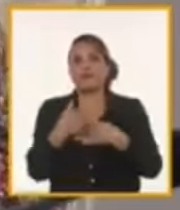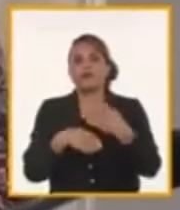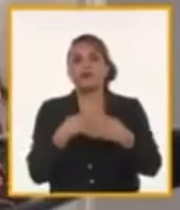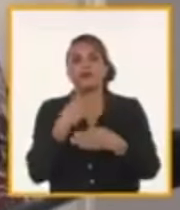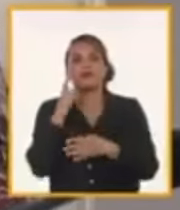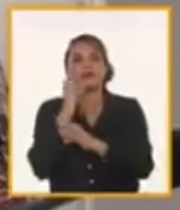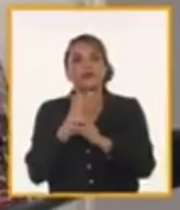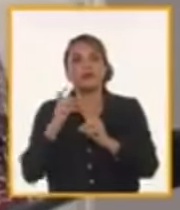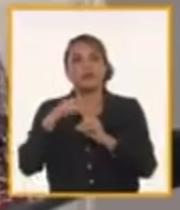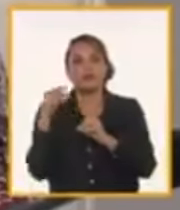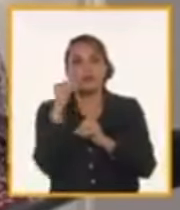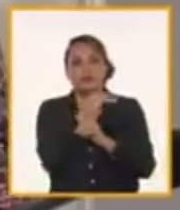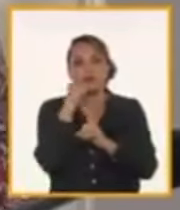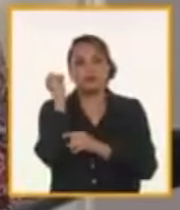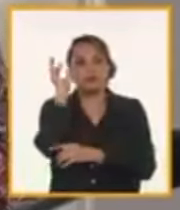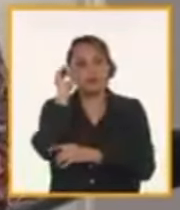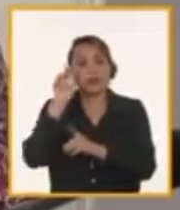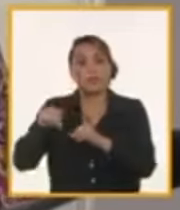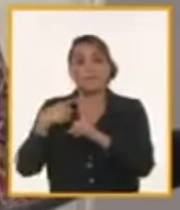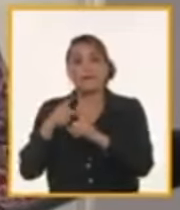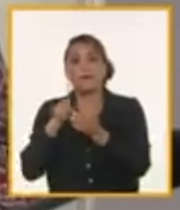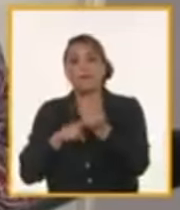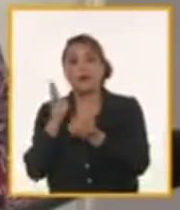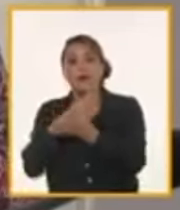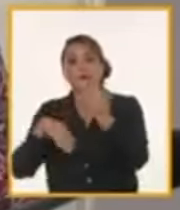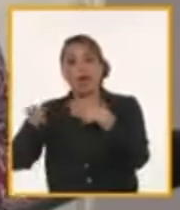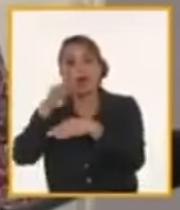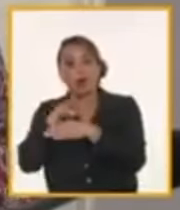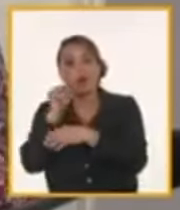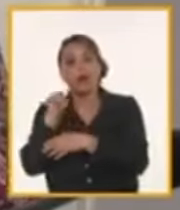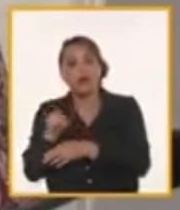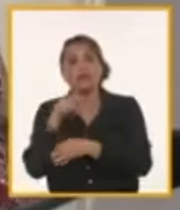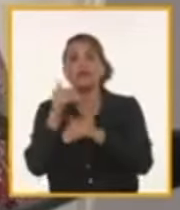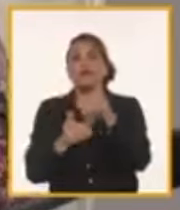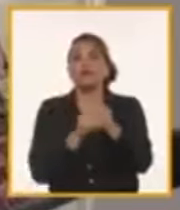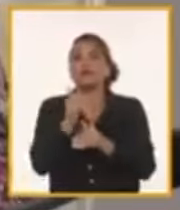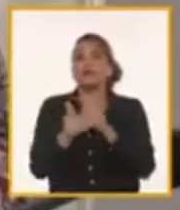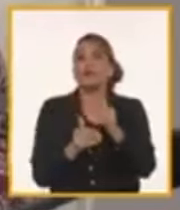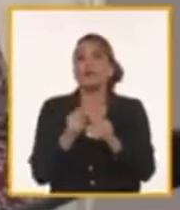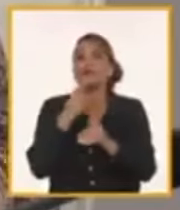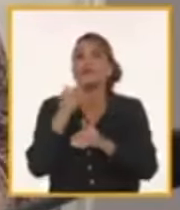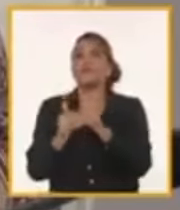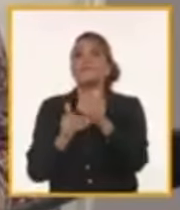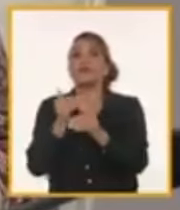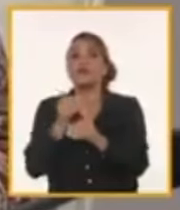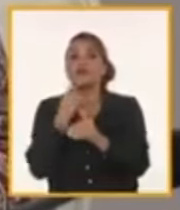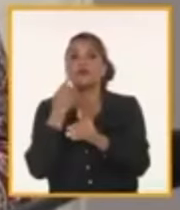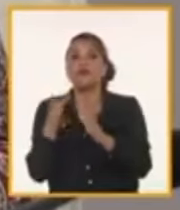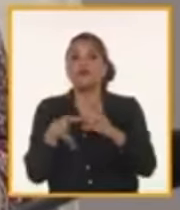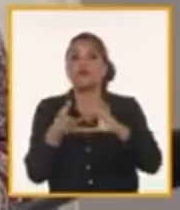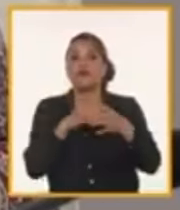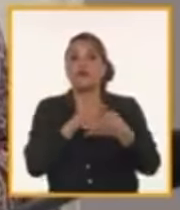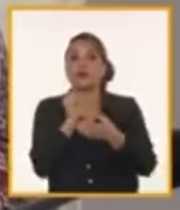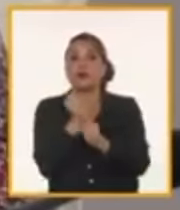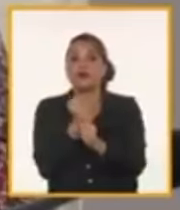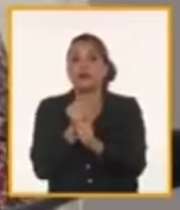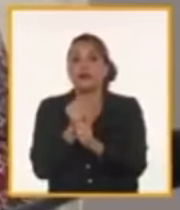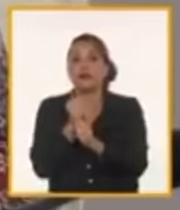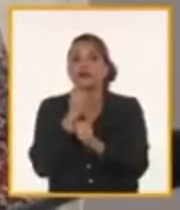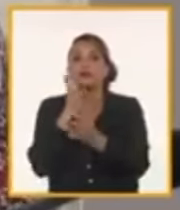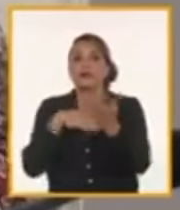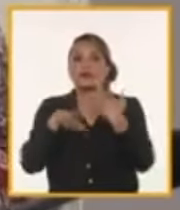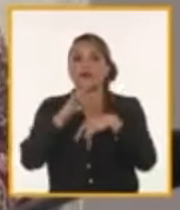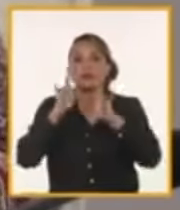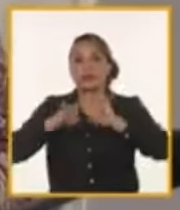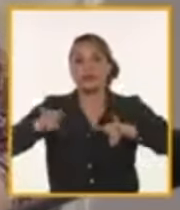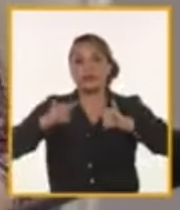innovación y el de posgrado que son procesos de nuestra proyección estratégica de nuestro proyecto estratégico del mes realmente